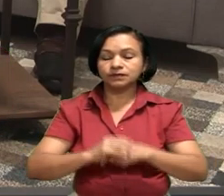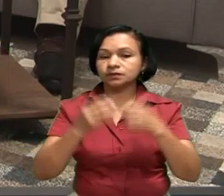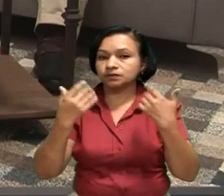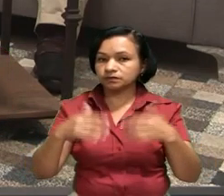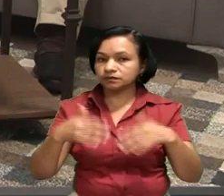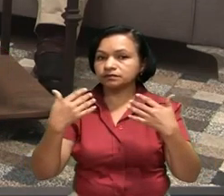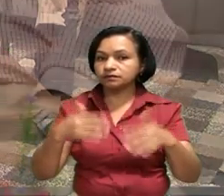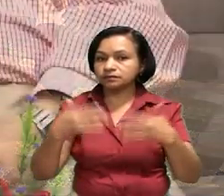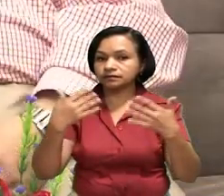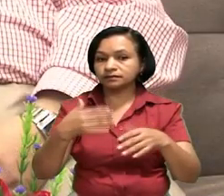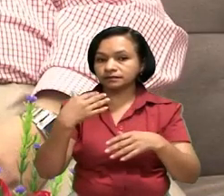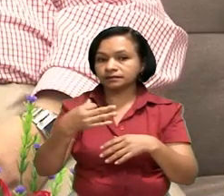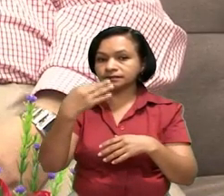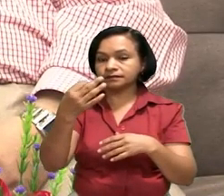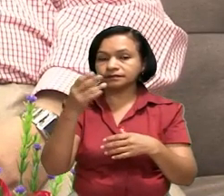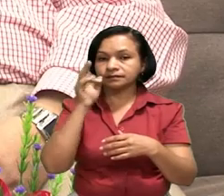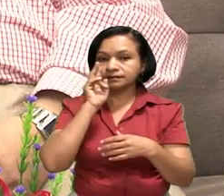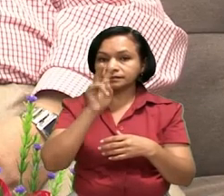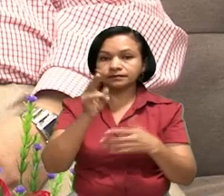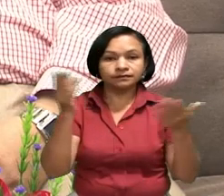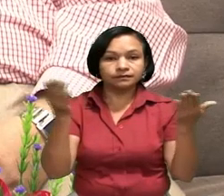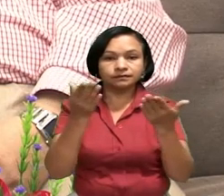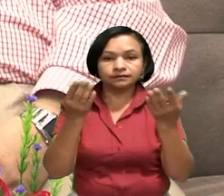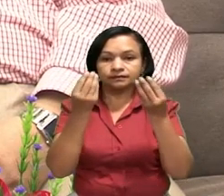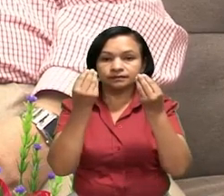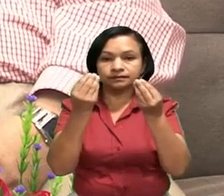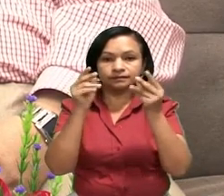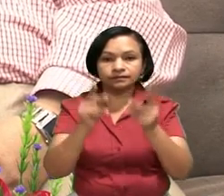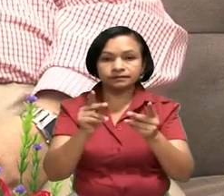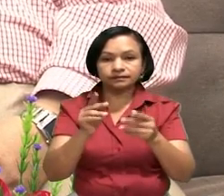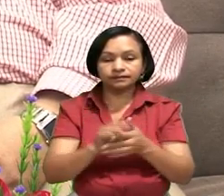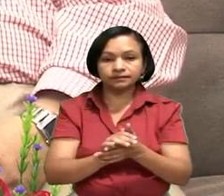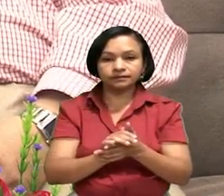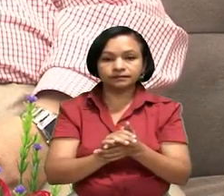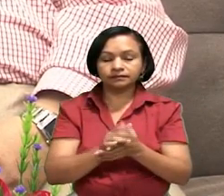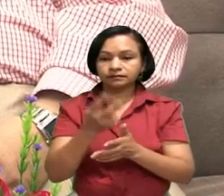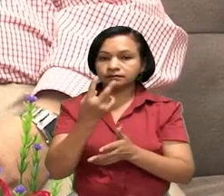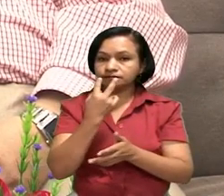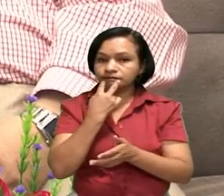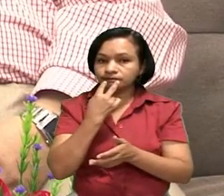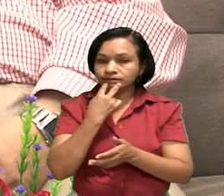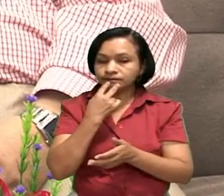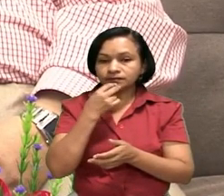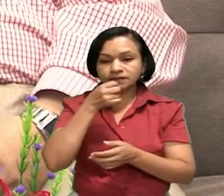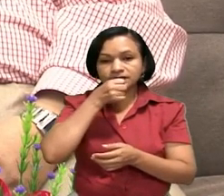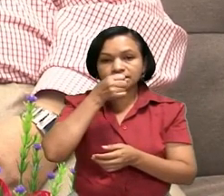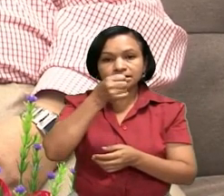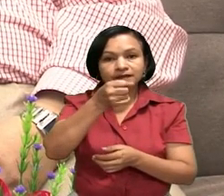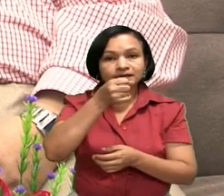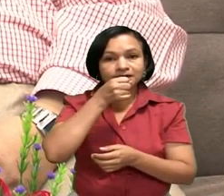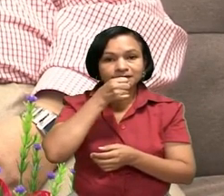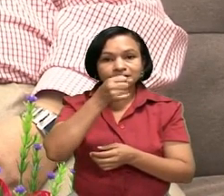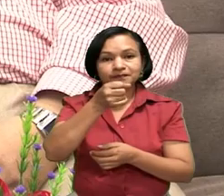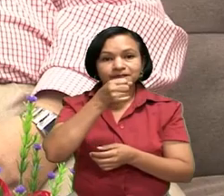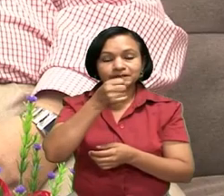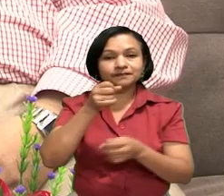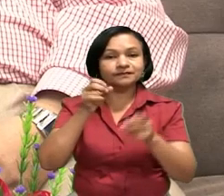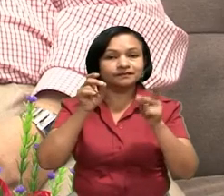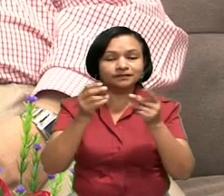porque es increíble como mucha gente que no tiene nada que ver con el periodismo tienen tiene